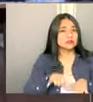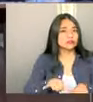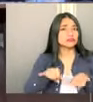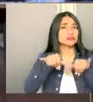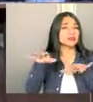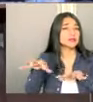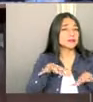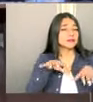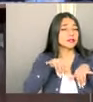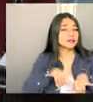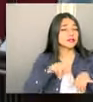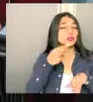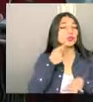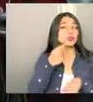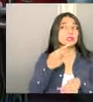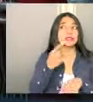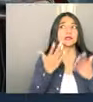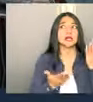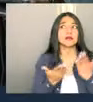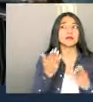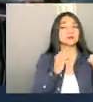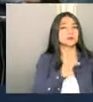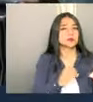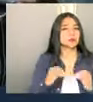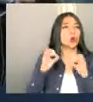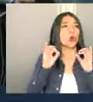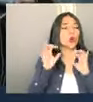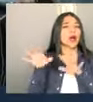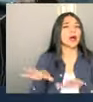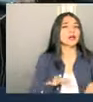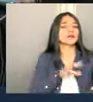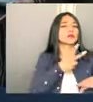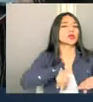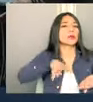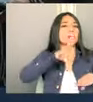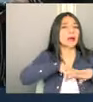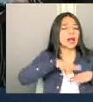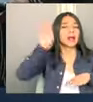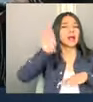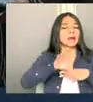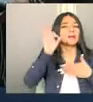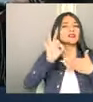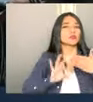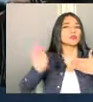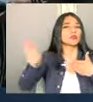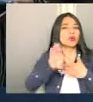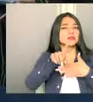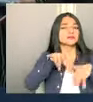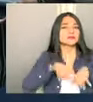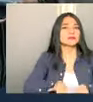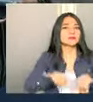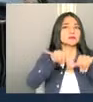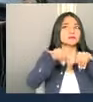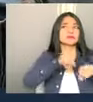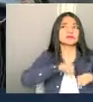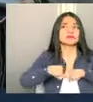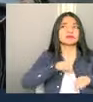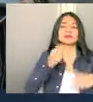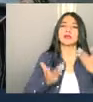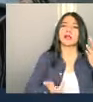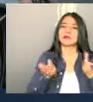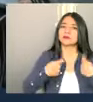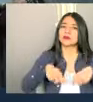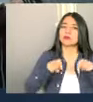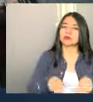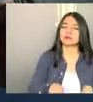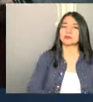realizando, que decía que son de manera ordinaria o de presupuesto ordinario, lo que va a seguir realizando su gestión y los contratos que